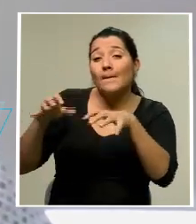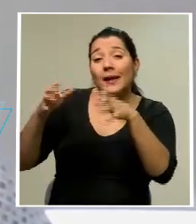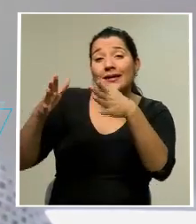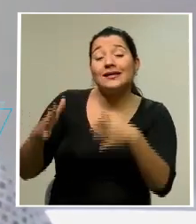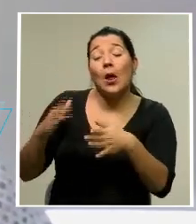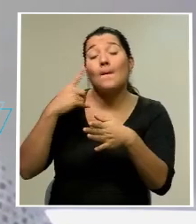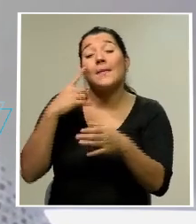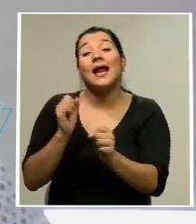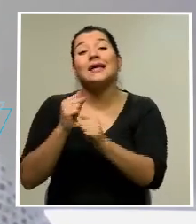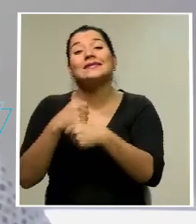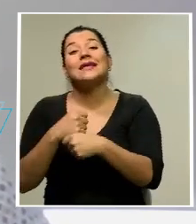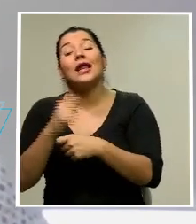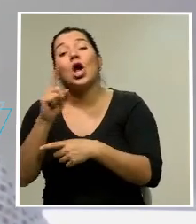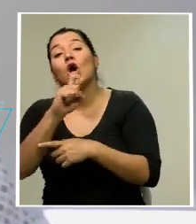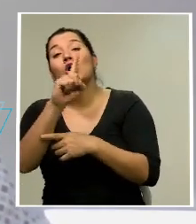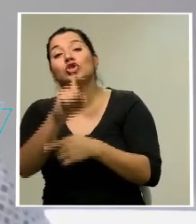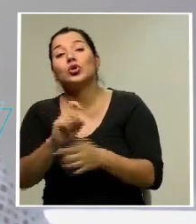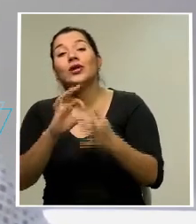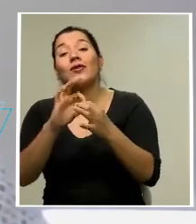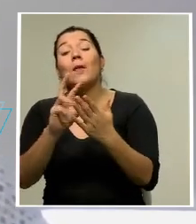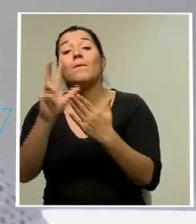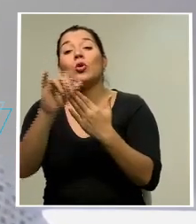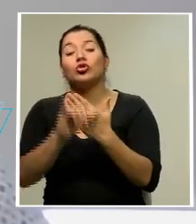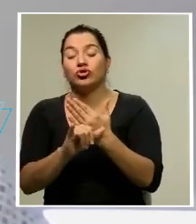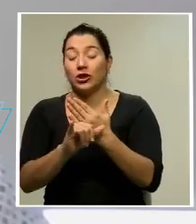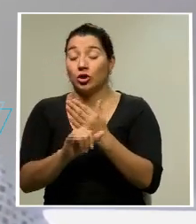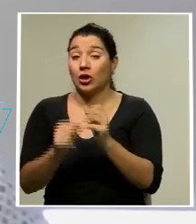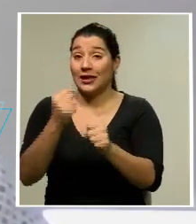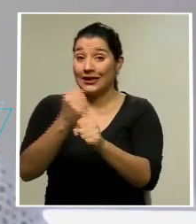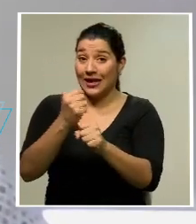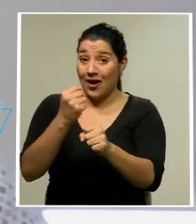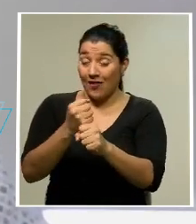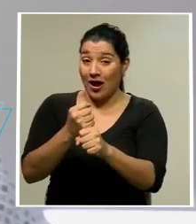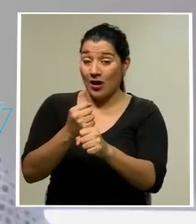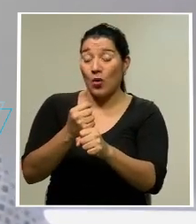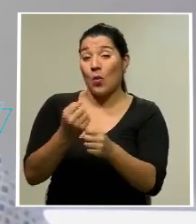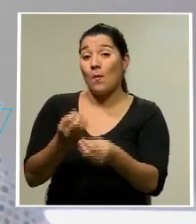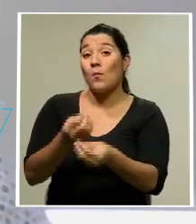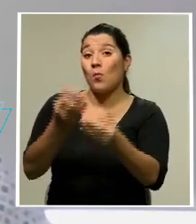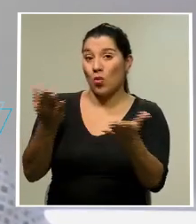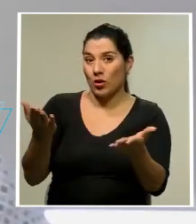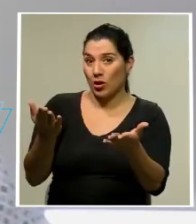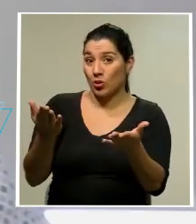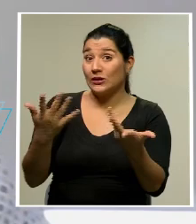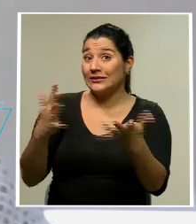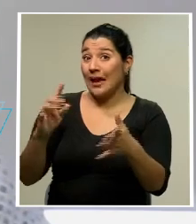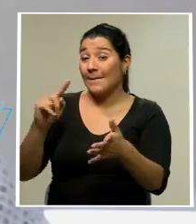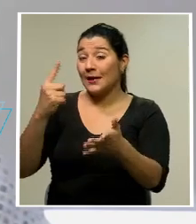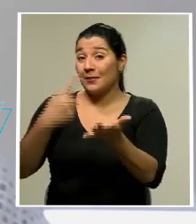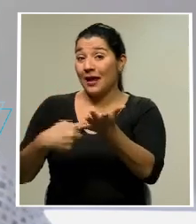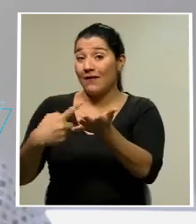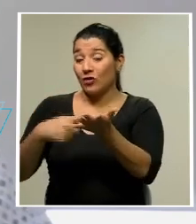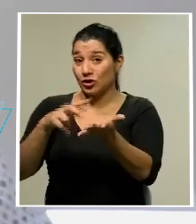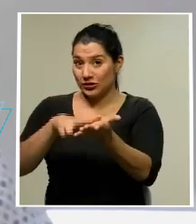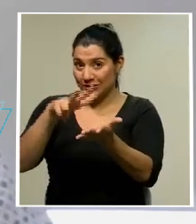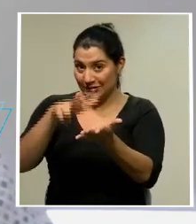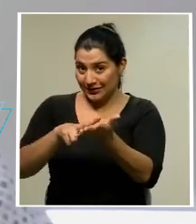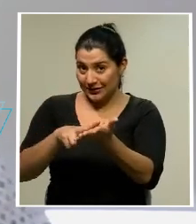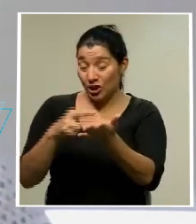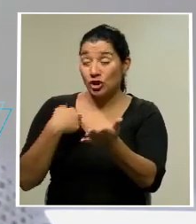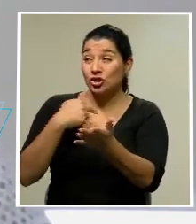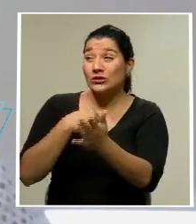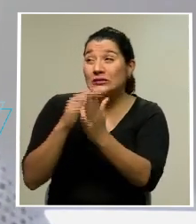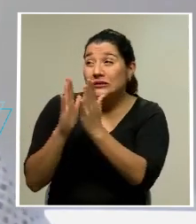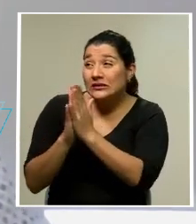proyecto de Ley Marco de Empleo Público recientemente aprobado en primer debate a la Sala Constitucional. El